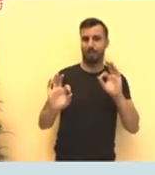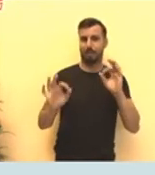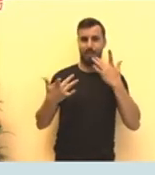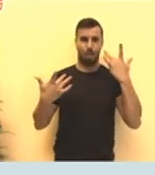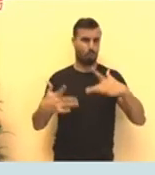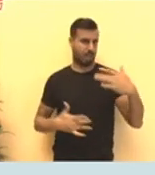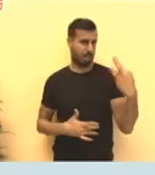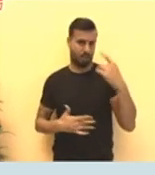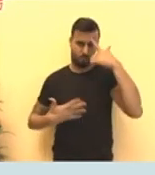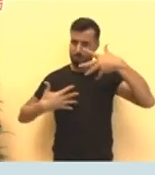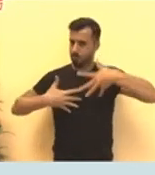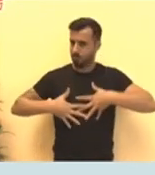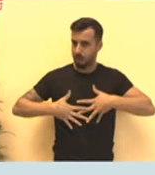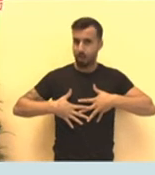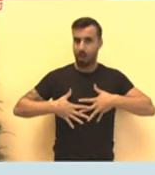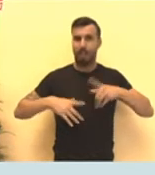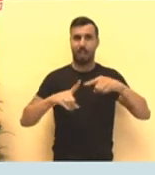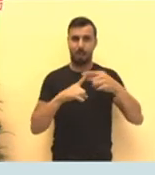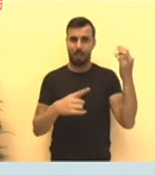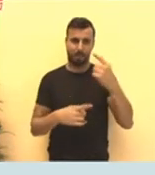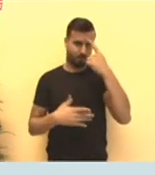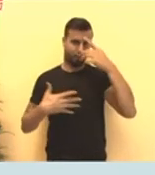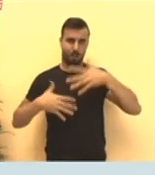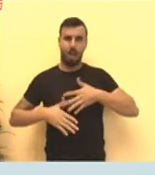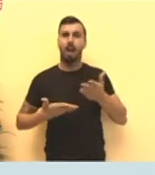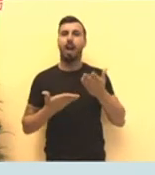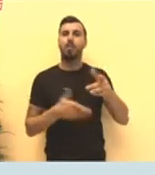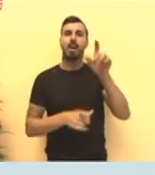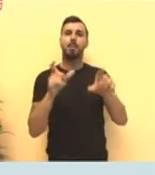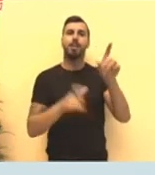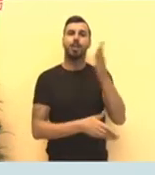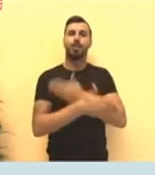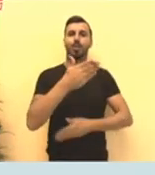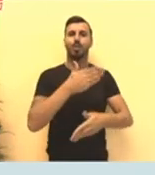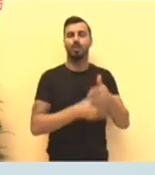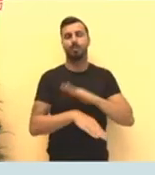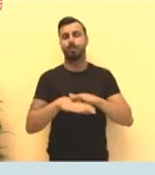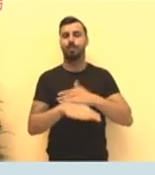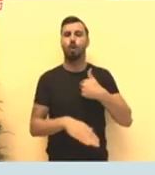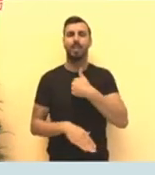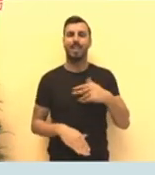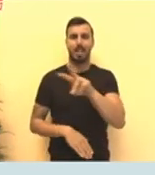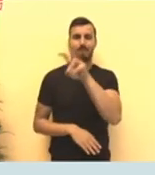personas para que, sin querer, nunca falten a sus derechos humanos.